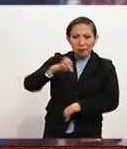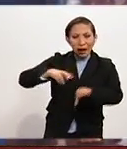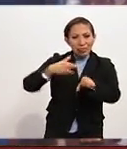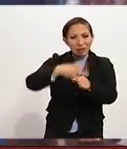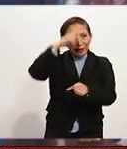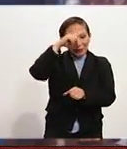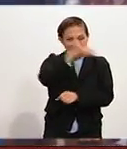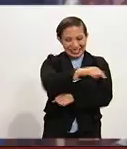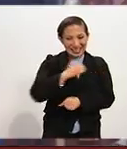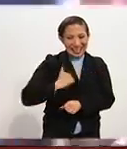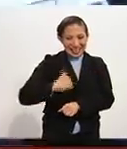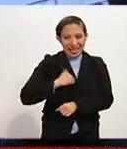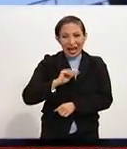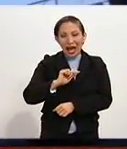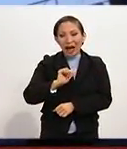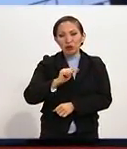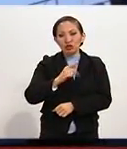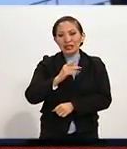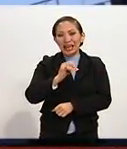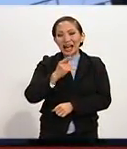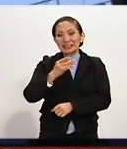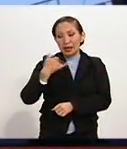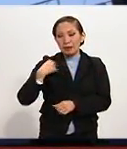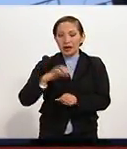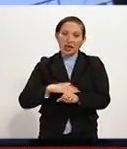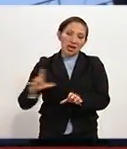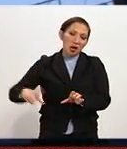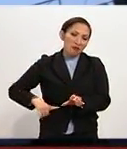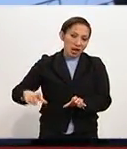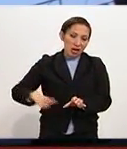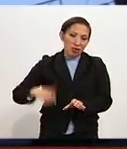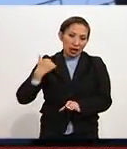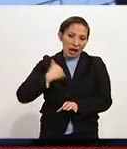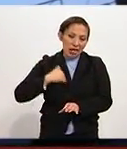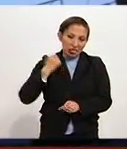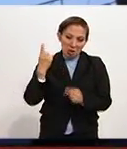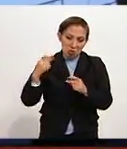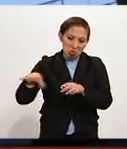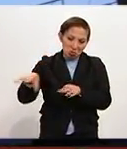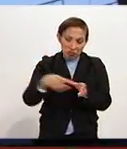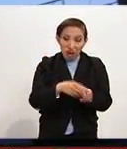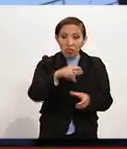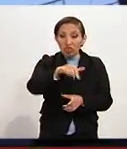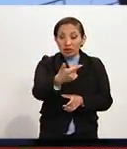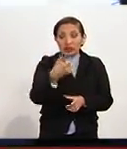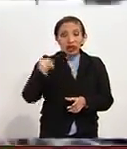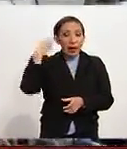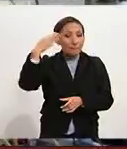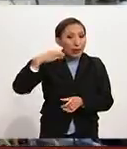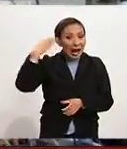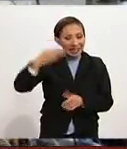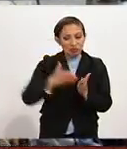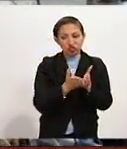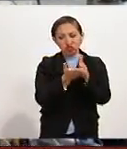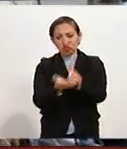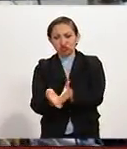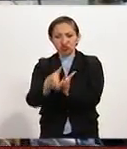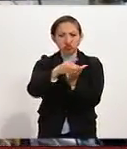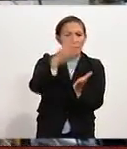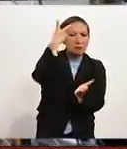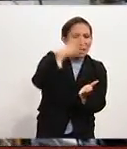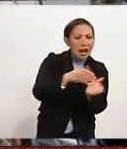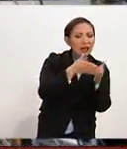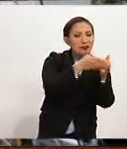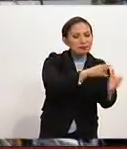embajador de México en Canadá, Agustín García López, y funcionarios canadienses. Desde el pasado 12 de marzo, el Caballero de los Mares realizó un viaje